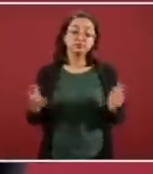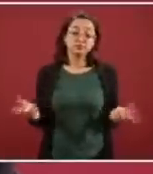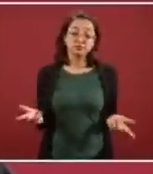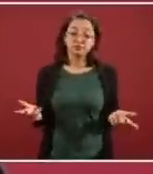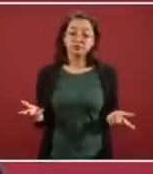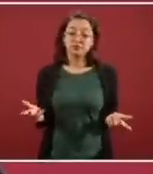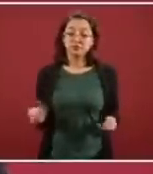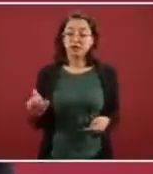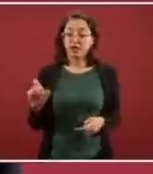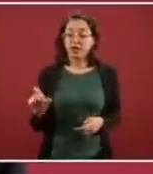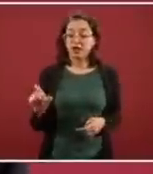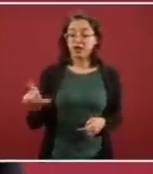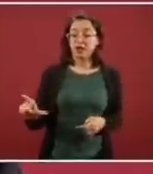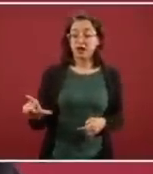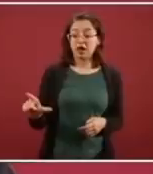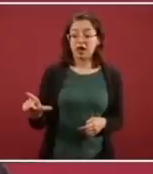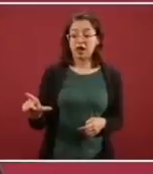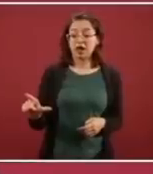él está…